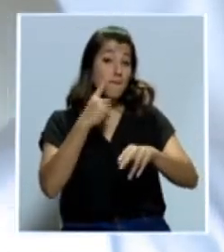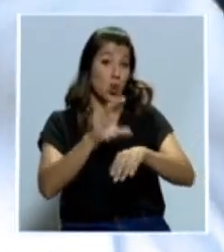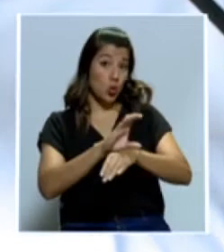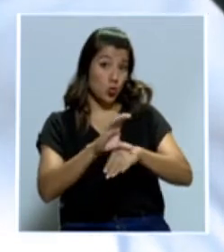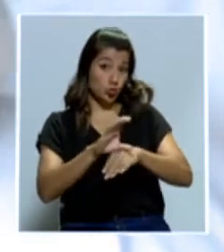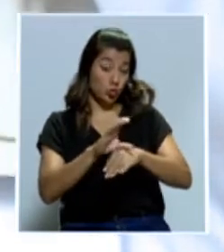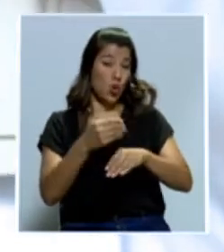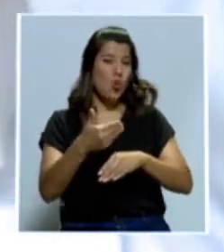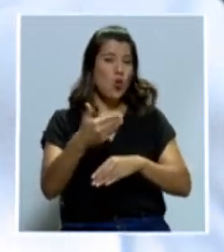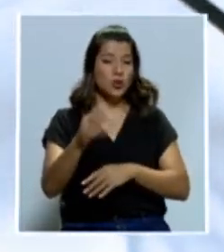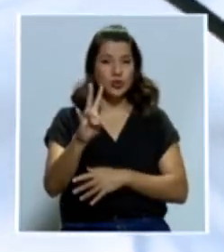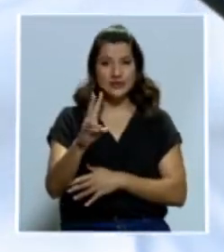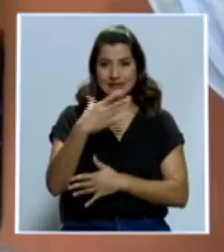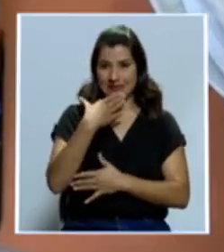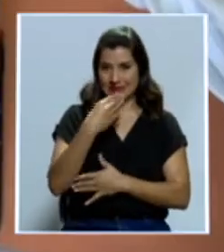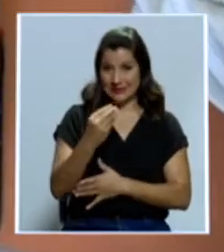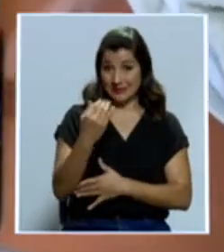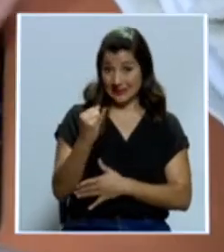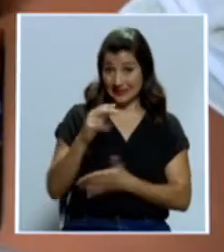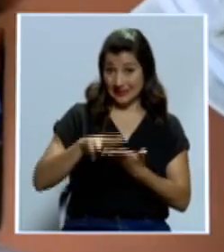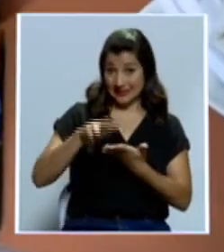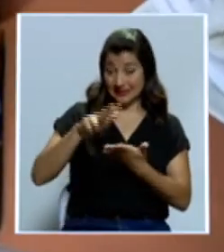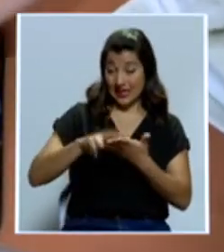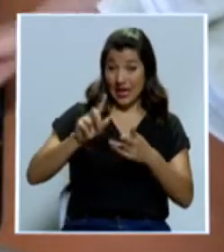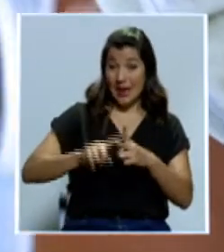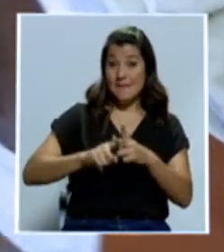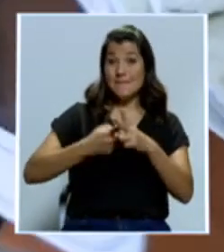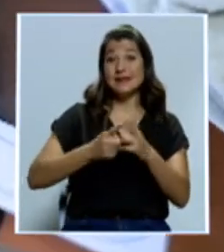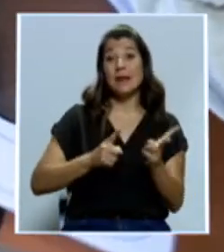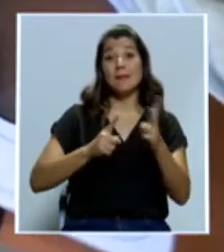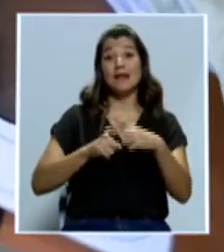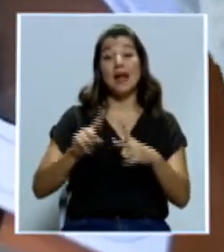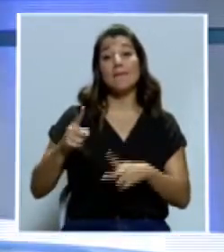de ser aprobada entraría a regir a partir del 1 de enero.